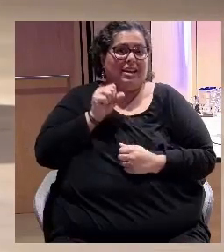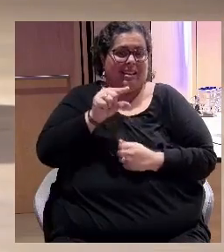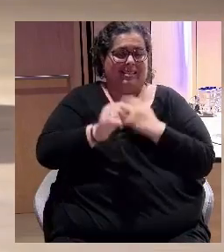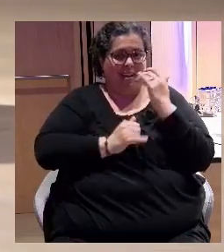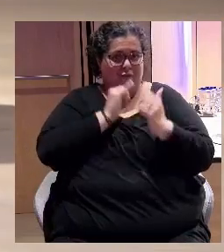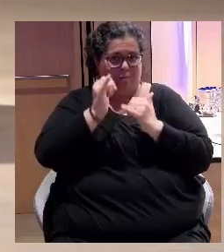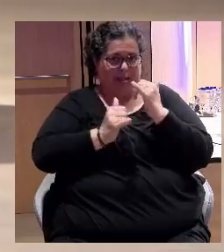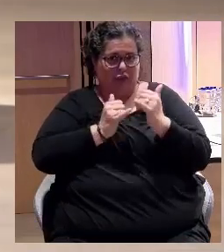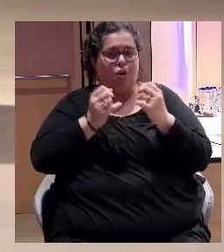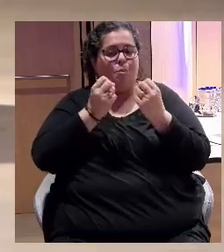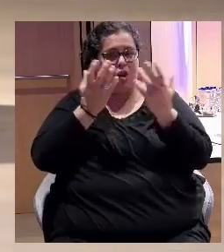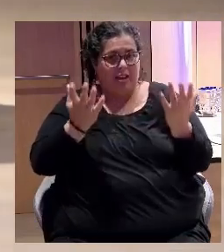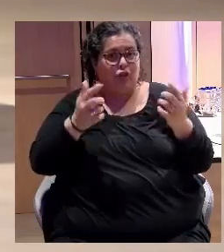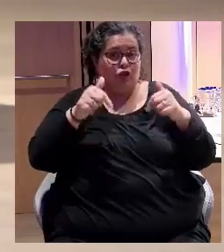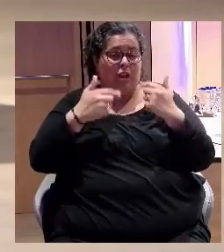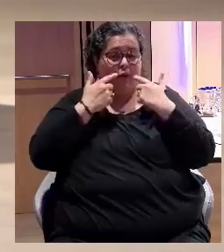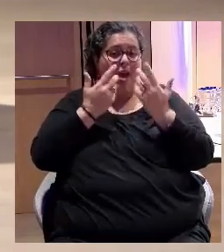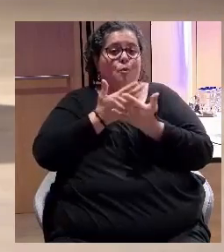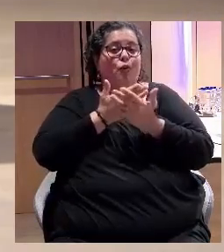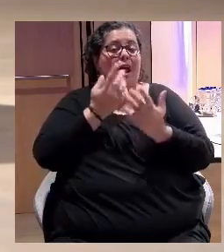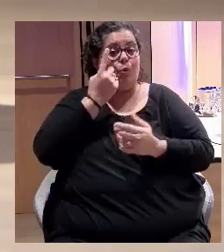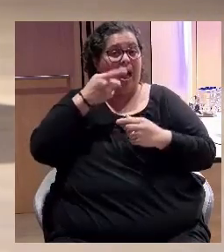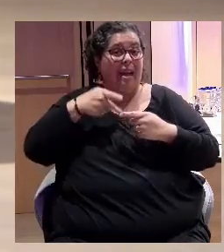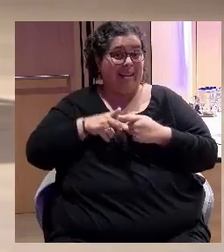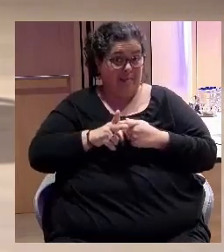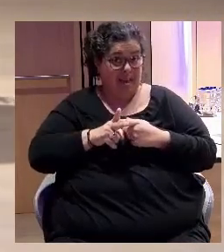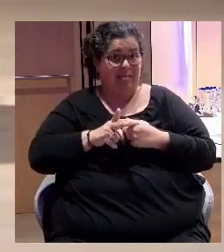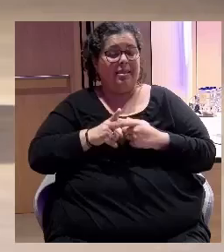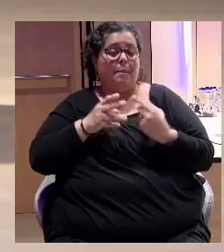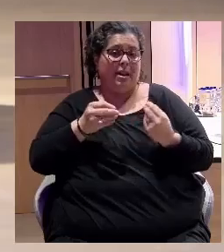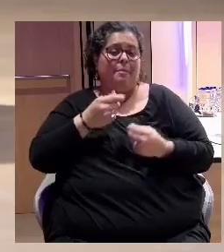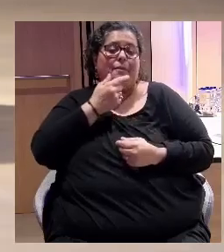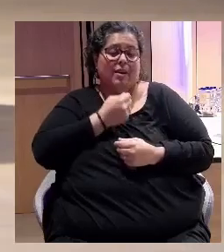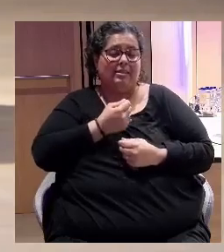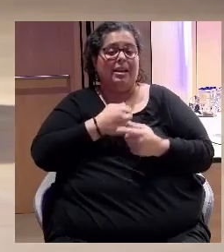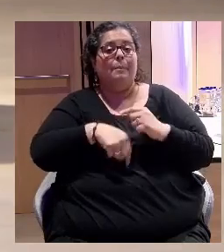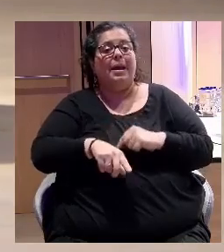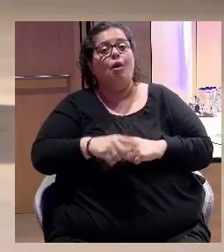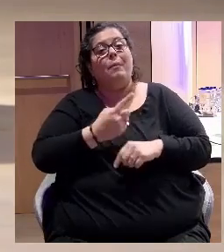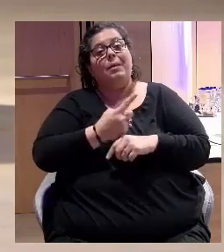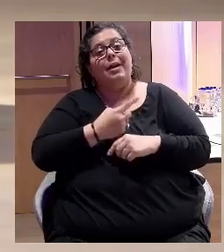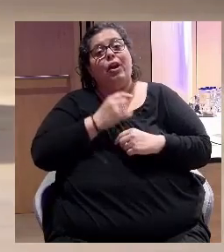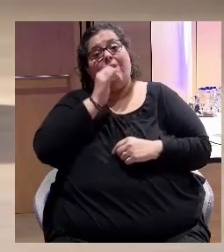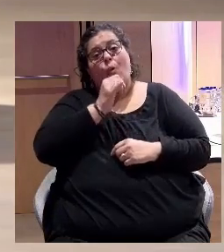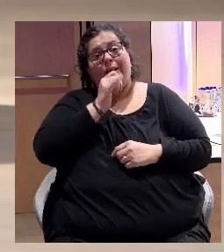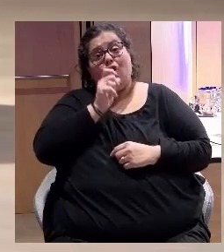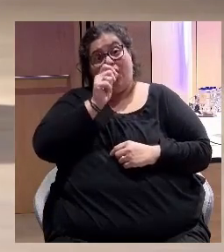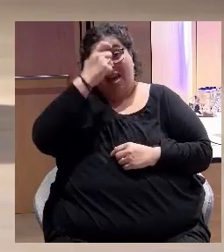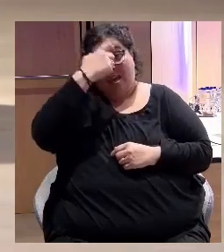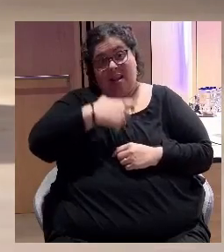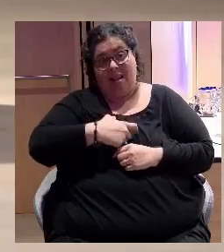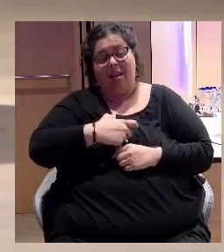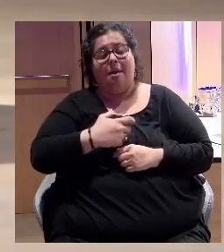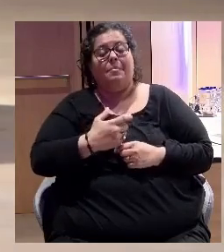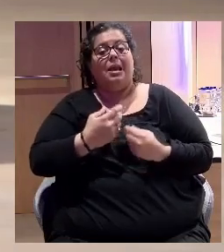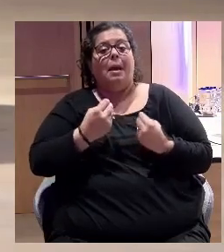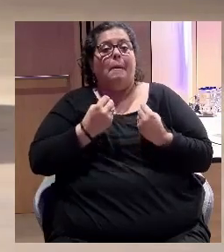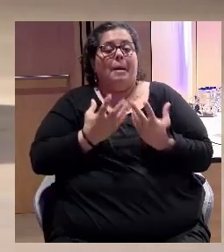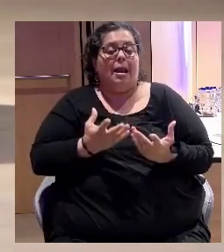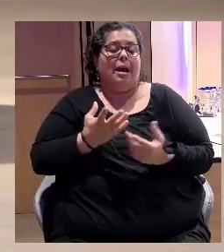la herramienta que hoy les voy a mostrar. Pero antes me gustaba contarles un poco quién soy, qué es ASIG, como para